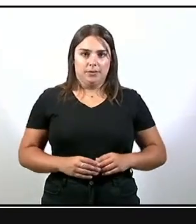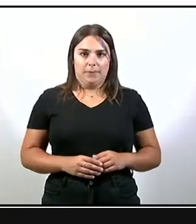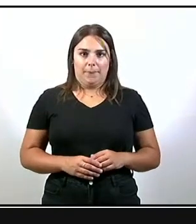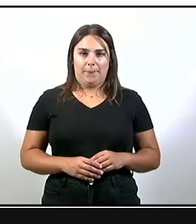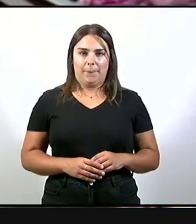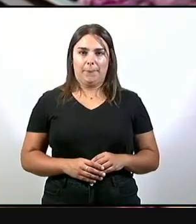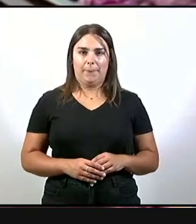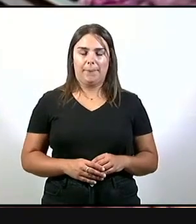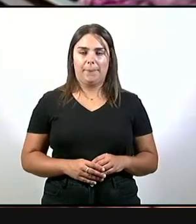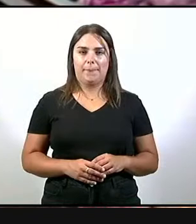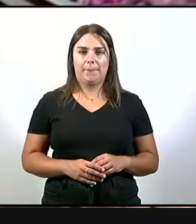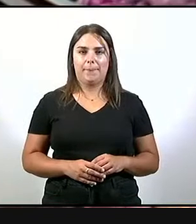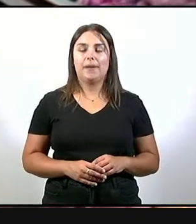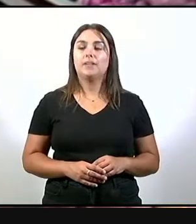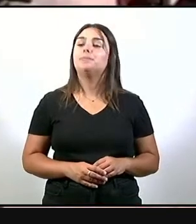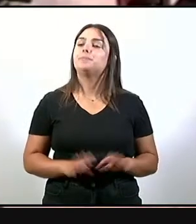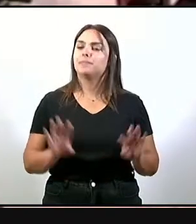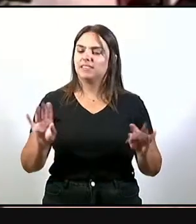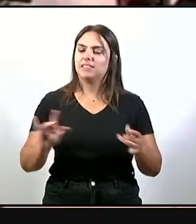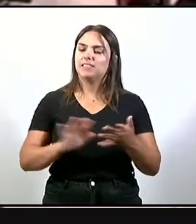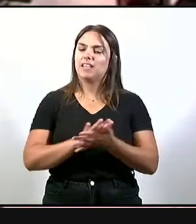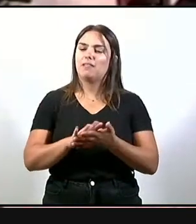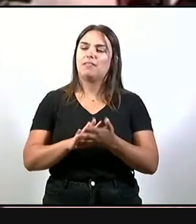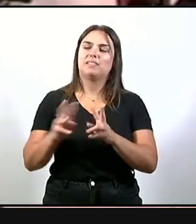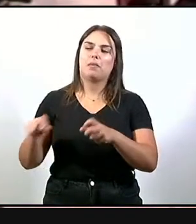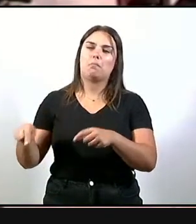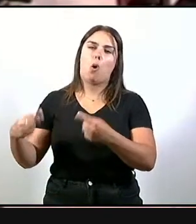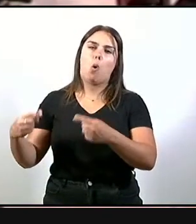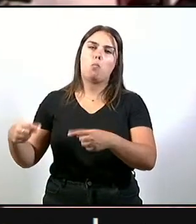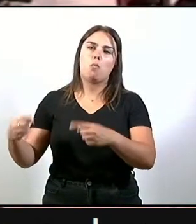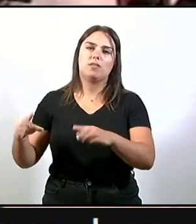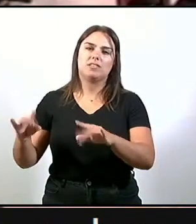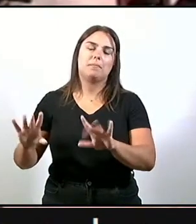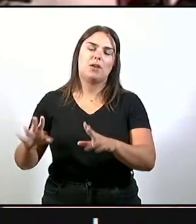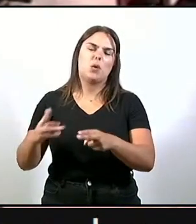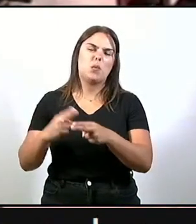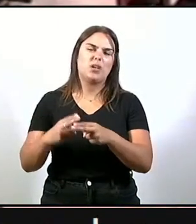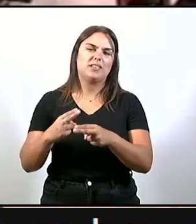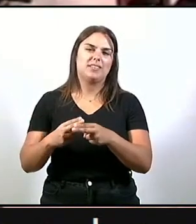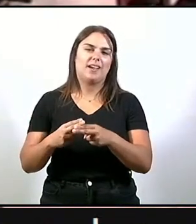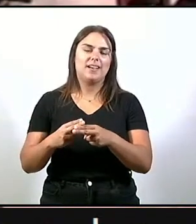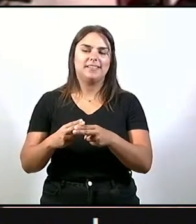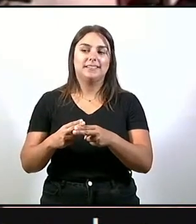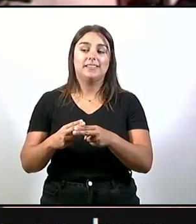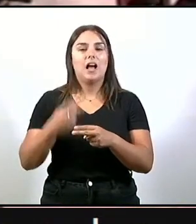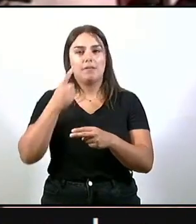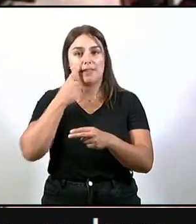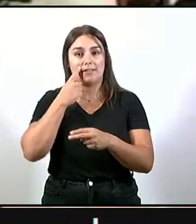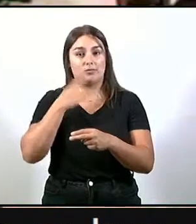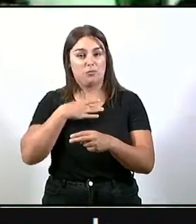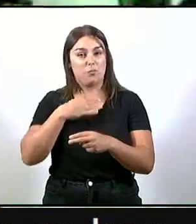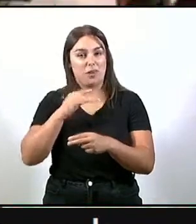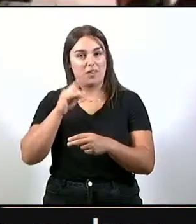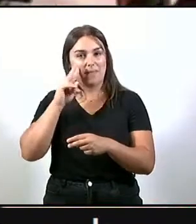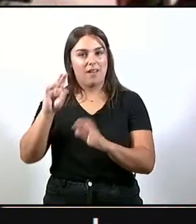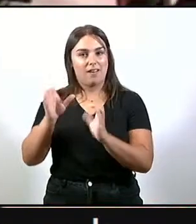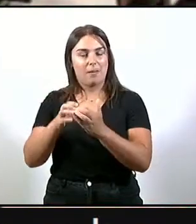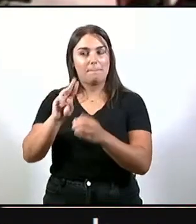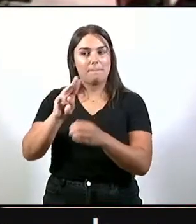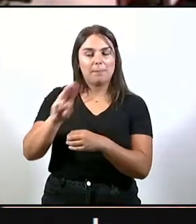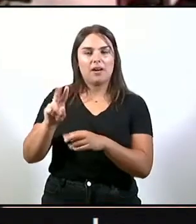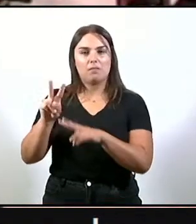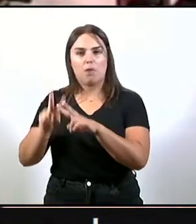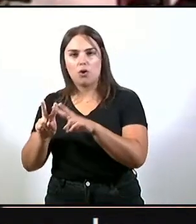Sí, bueno, se está hablando mucho de que se han roto los puentes, pero en política hay muchas cosas posibles. ¿Qué es posible que PP y Vox, a pesar de lo que está